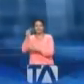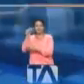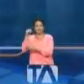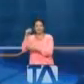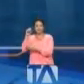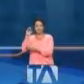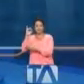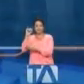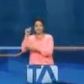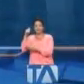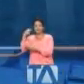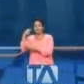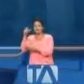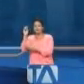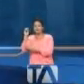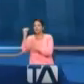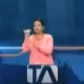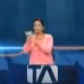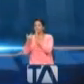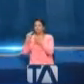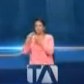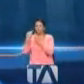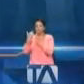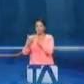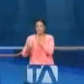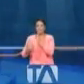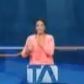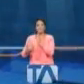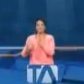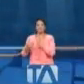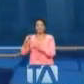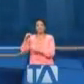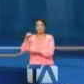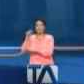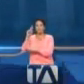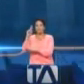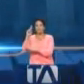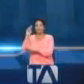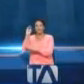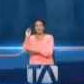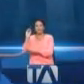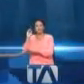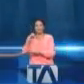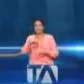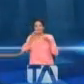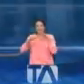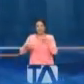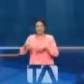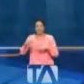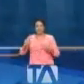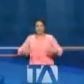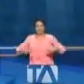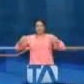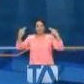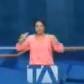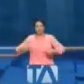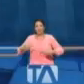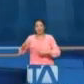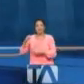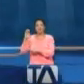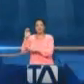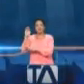Ecuador. Leonardo Orlando, Servicio de Rentas Internas. Mauro Andino, secretario nacional de Aduanas. Y Efraín